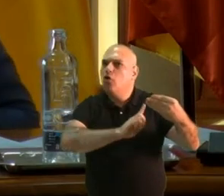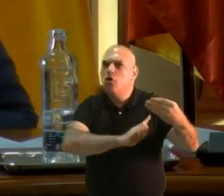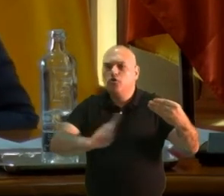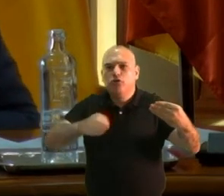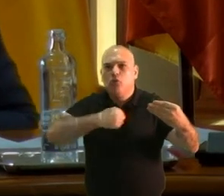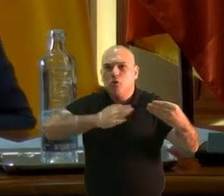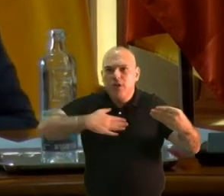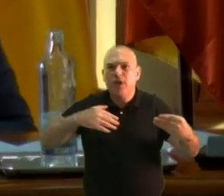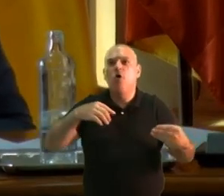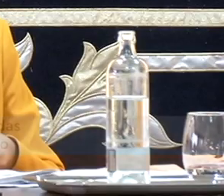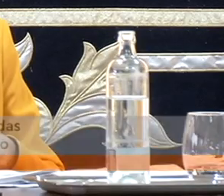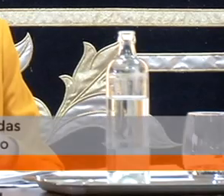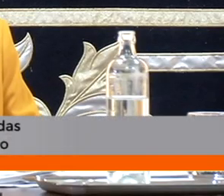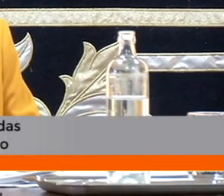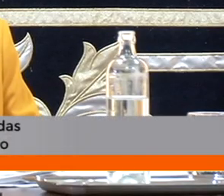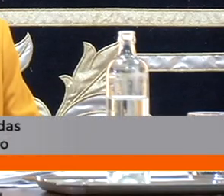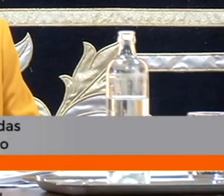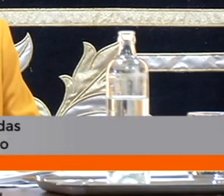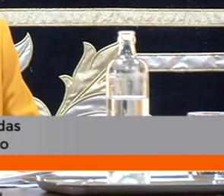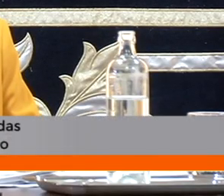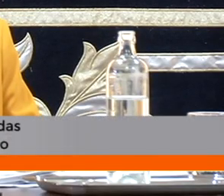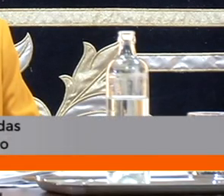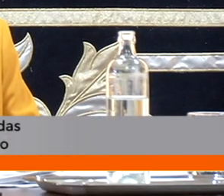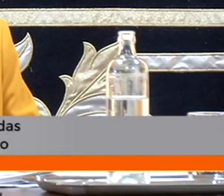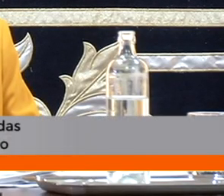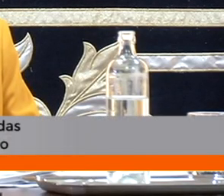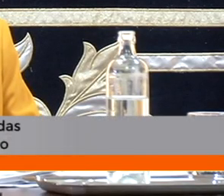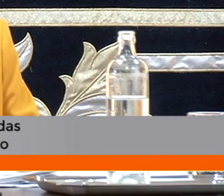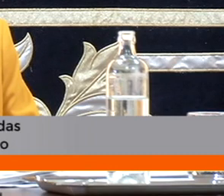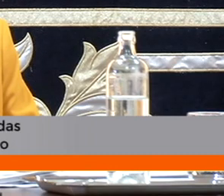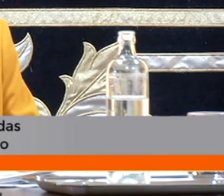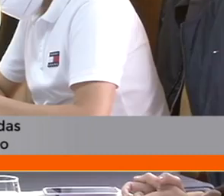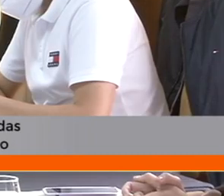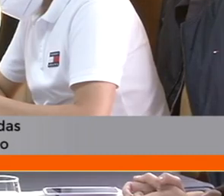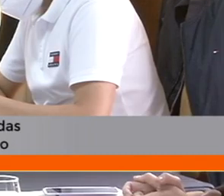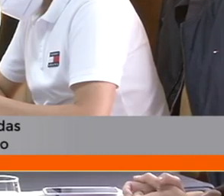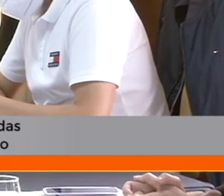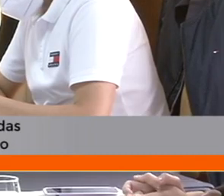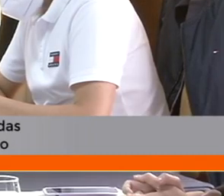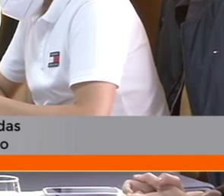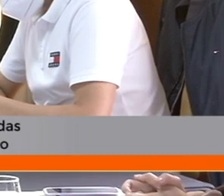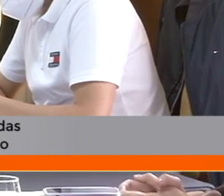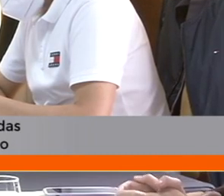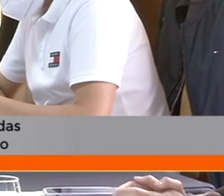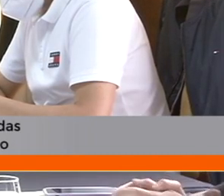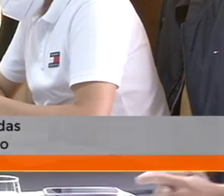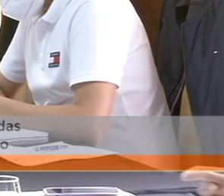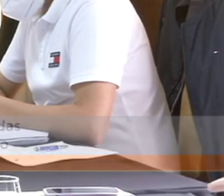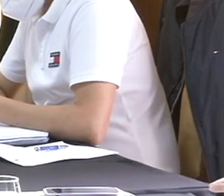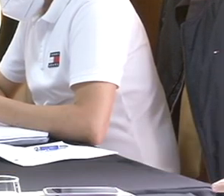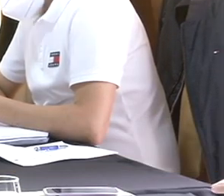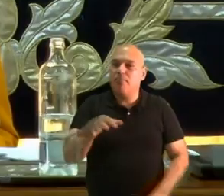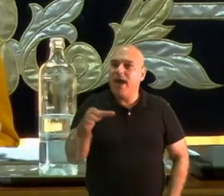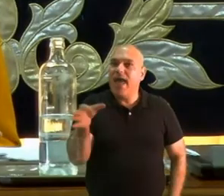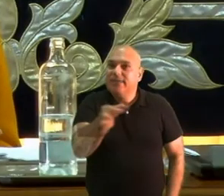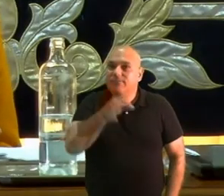finalidades, pero cómo se va a hacer esto, ¿no? La presidenta del Cabildo, Dolores Corujo, trató de explicar el proyecto de la creación del Observatorio Climático y lo hizo así.